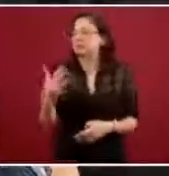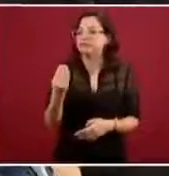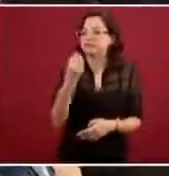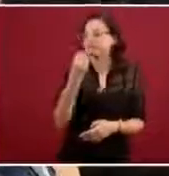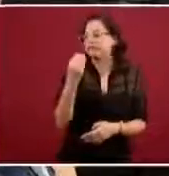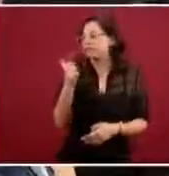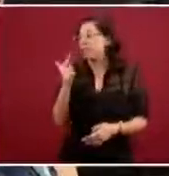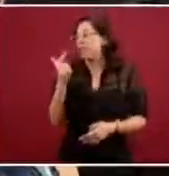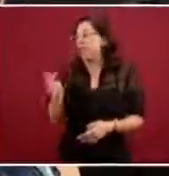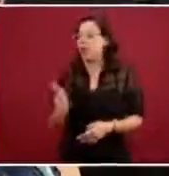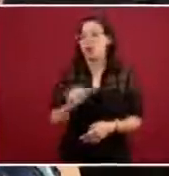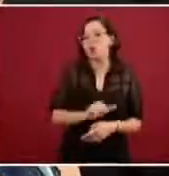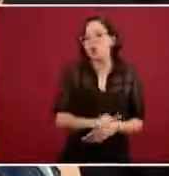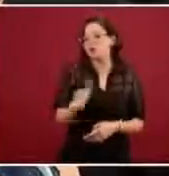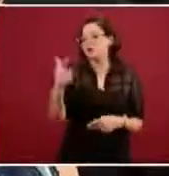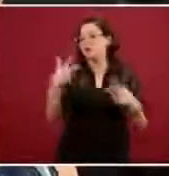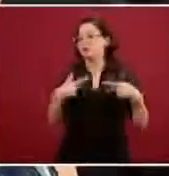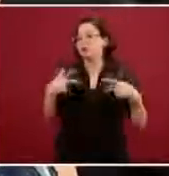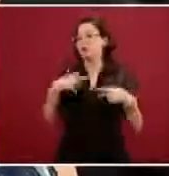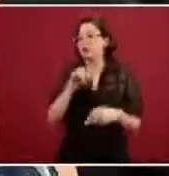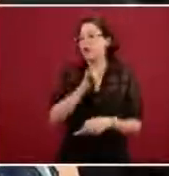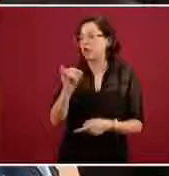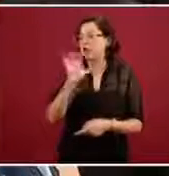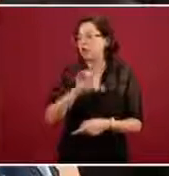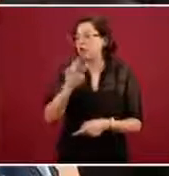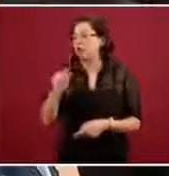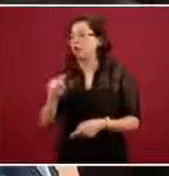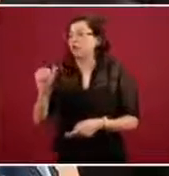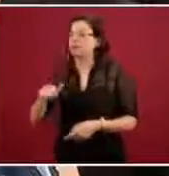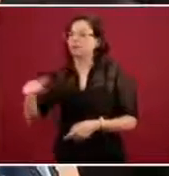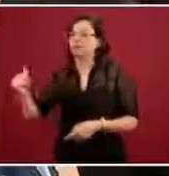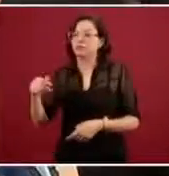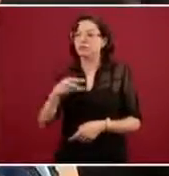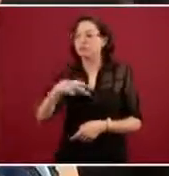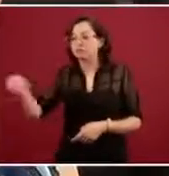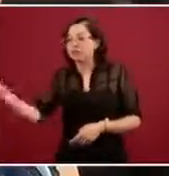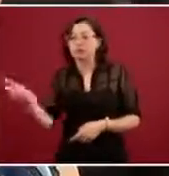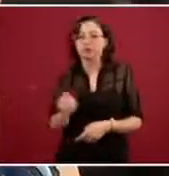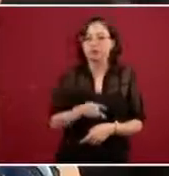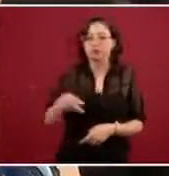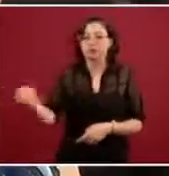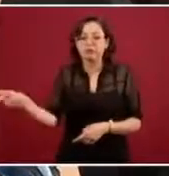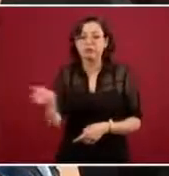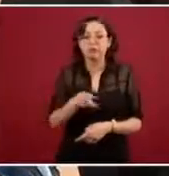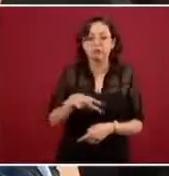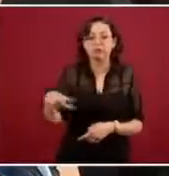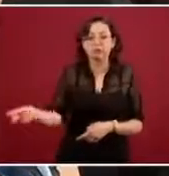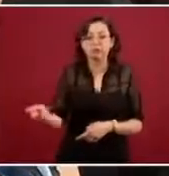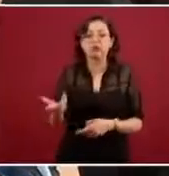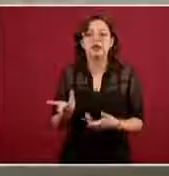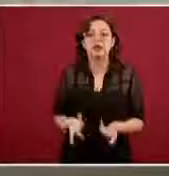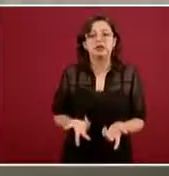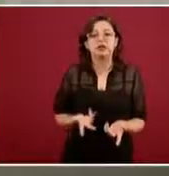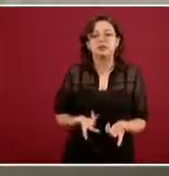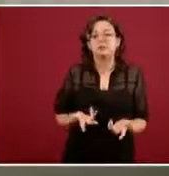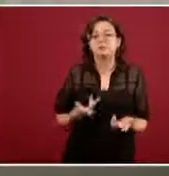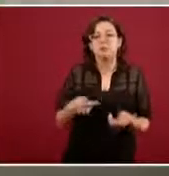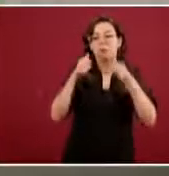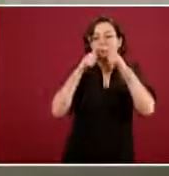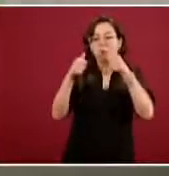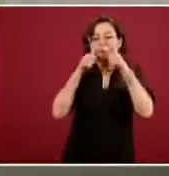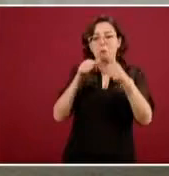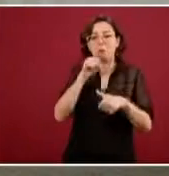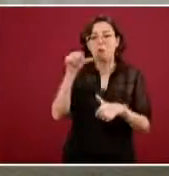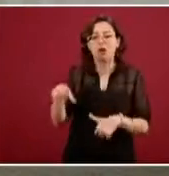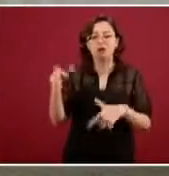que se tuvieron que ir a Cancún, a otros lugares y regresan. Y hay un abandono total. No sé si ustedes como Secretaría de Salud están dando